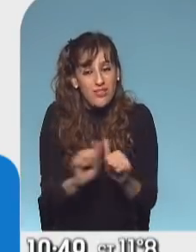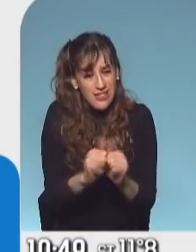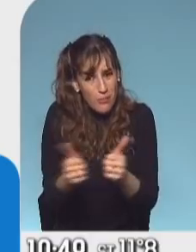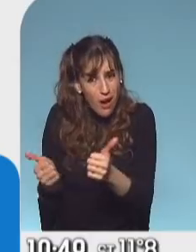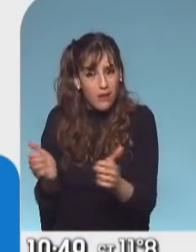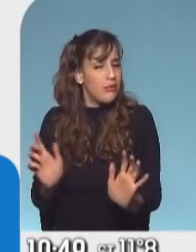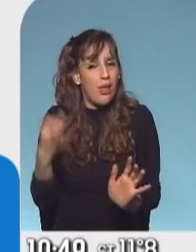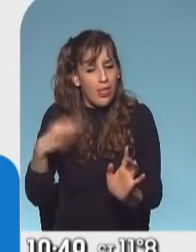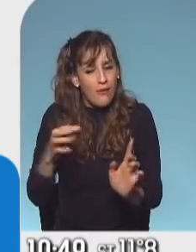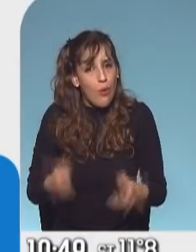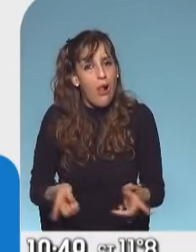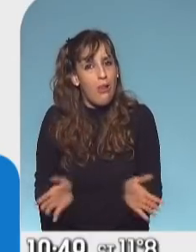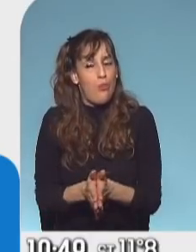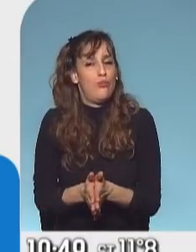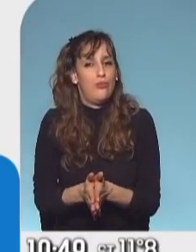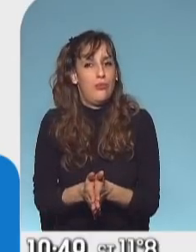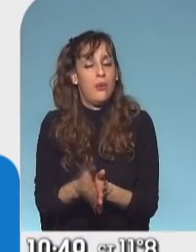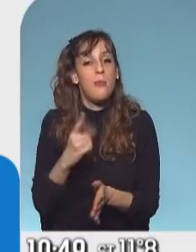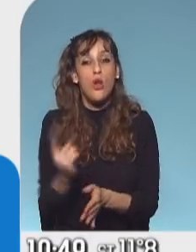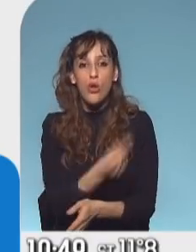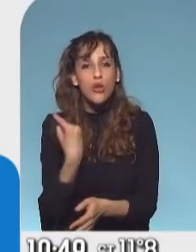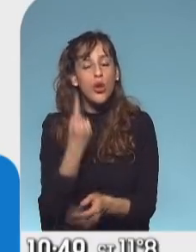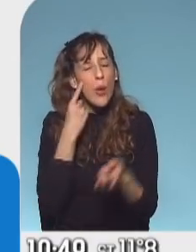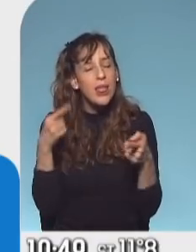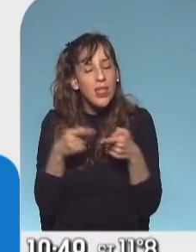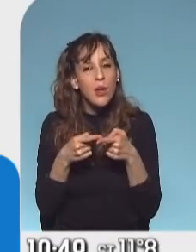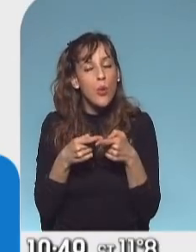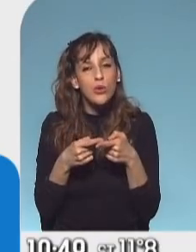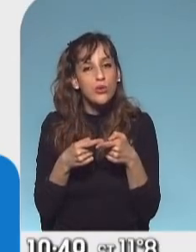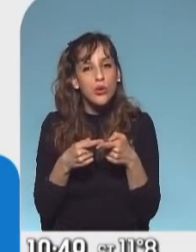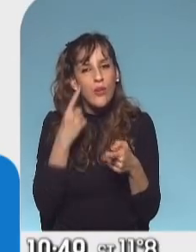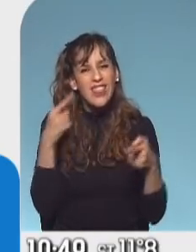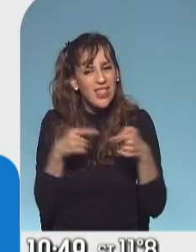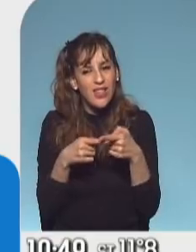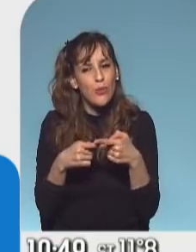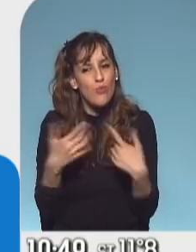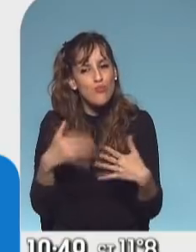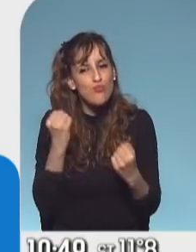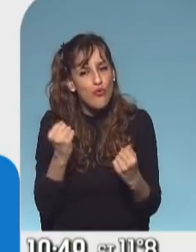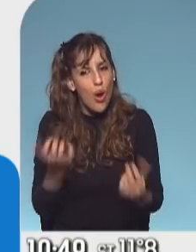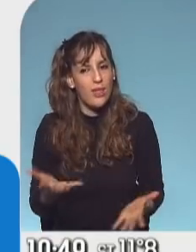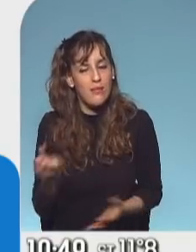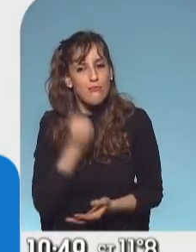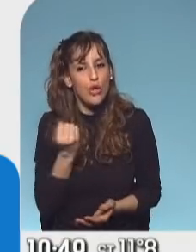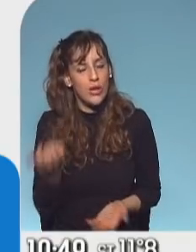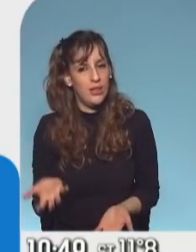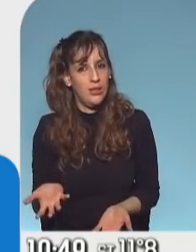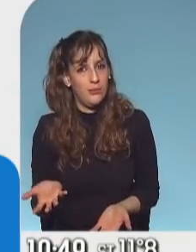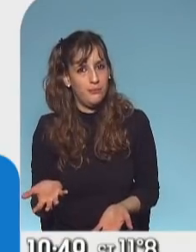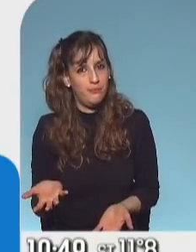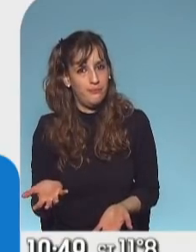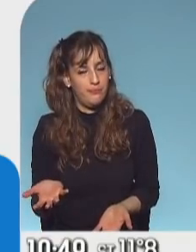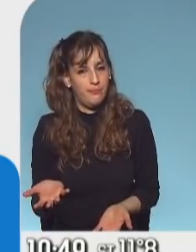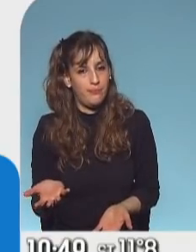juntarnos. Pero tenemos objetivos mucho más importantes que la coyuntura que cumplir.